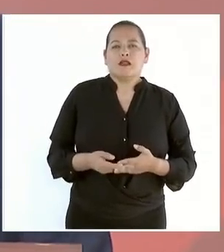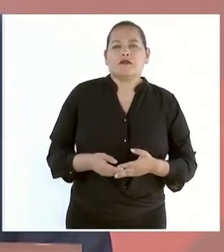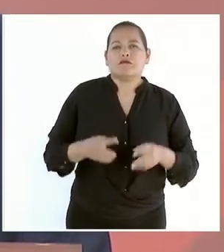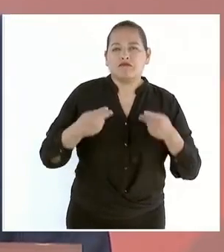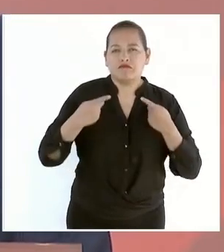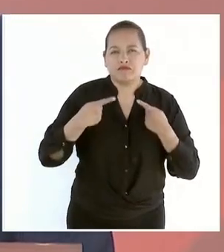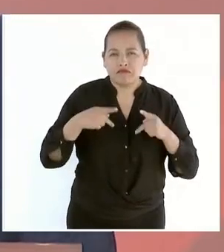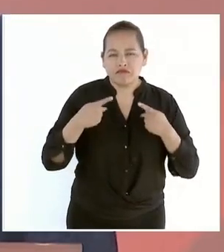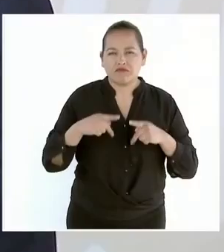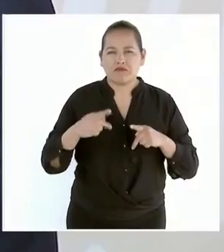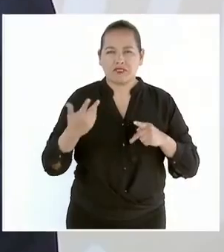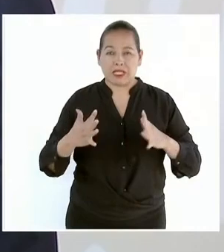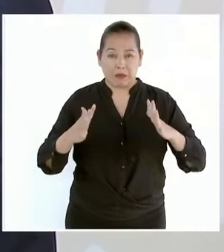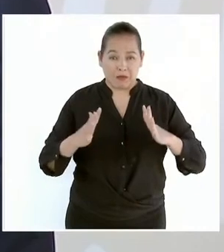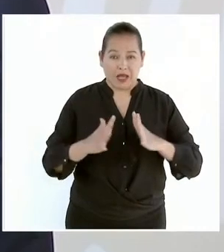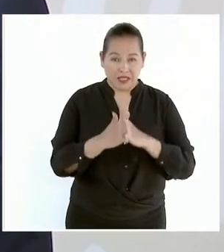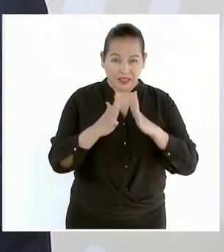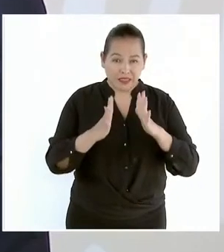eeuu